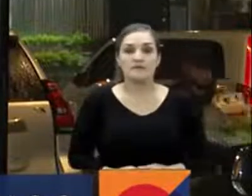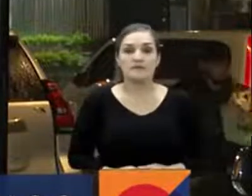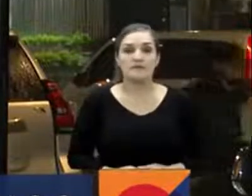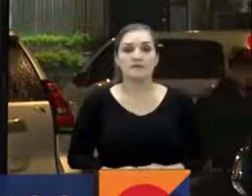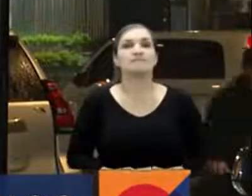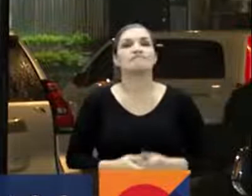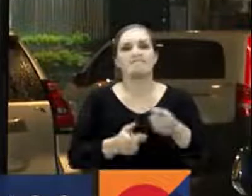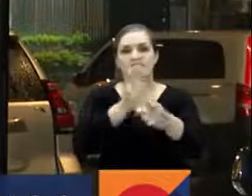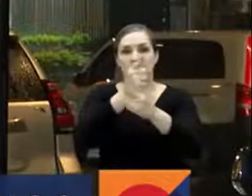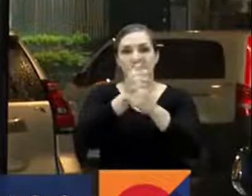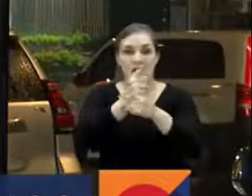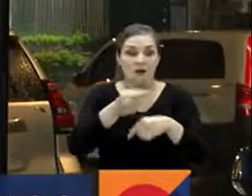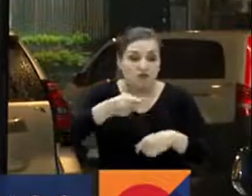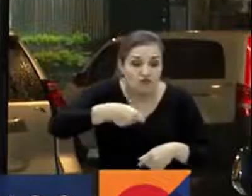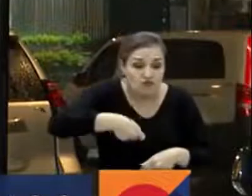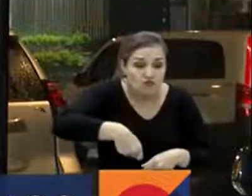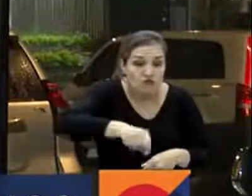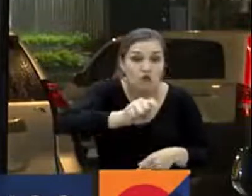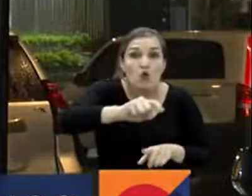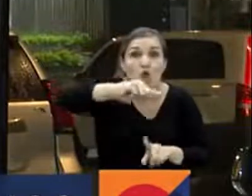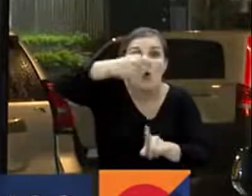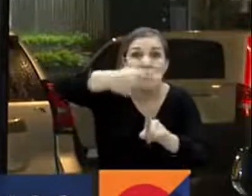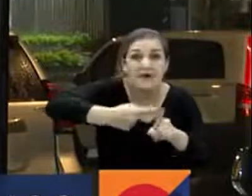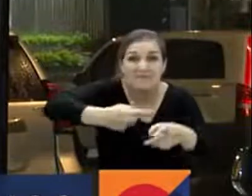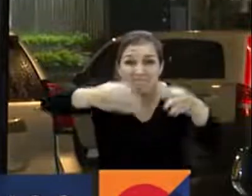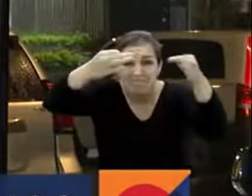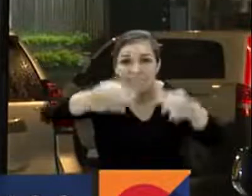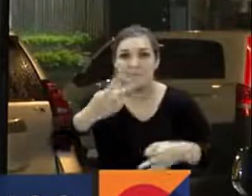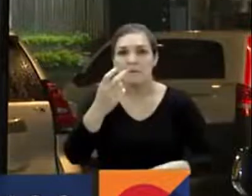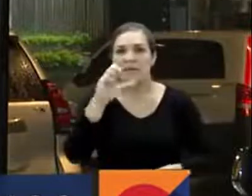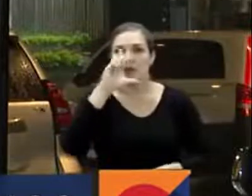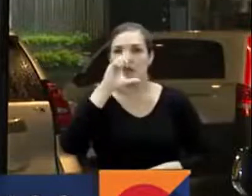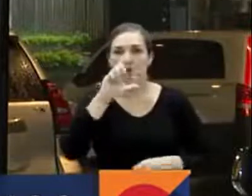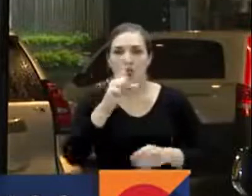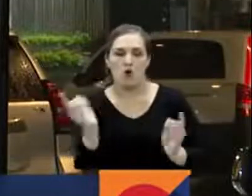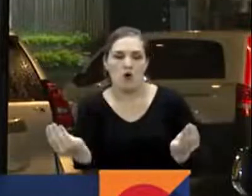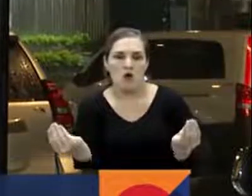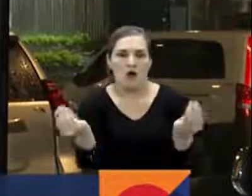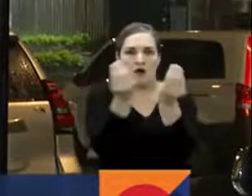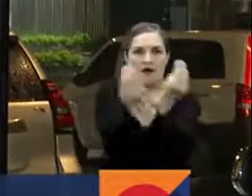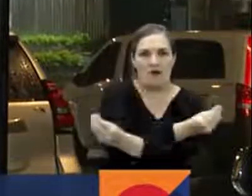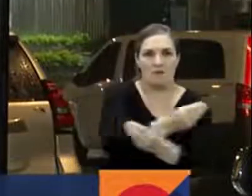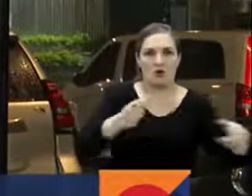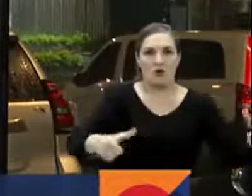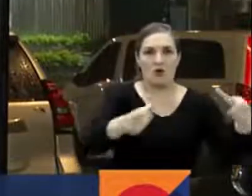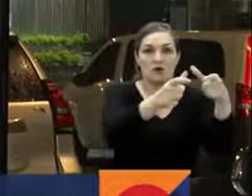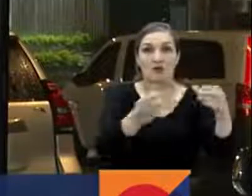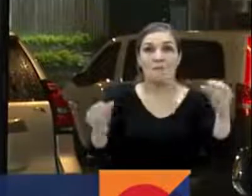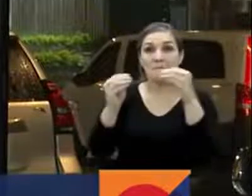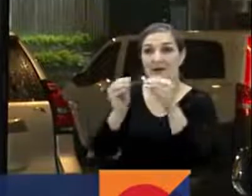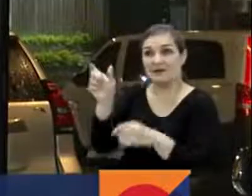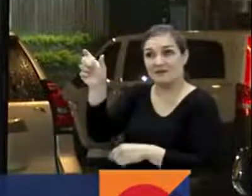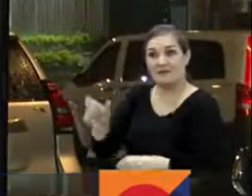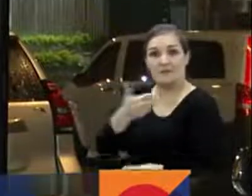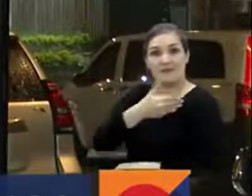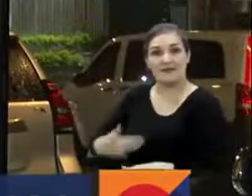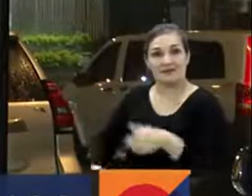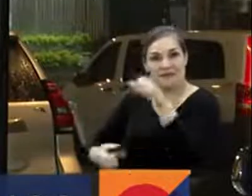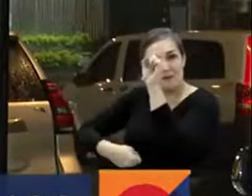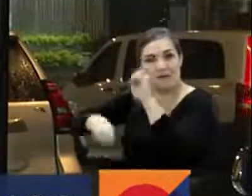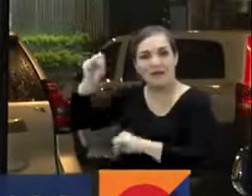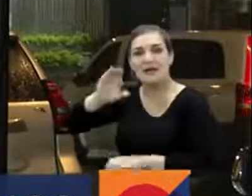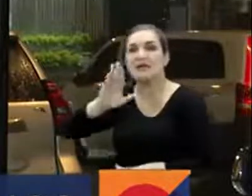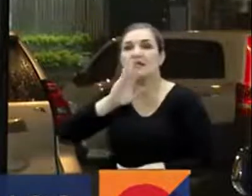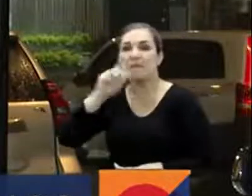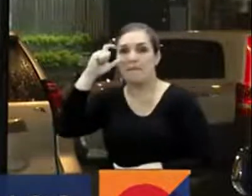Exactamente, en un mes se instalará el nuevo Congreso de la República y también conocimos que mañana el presidente electo Gustavo Petro a las 10 de la mañana en su